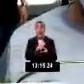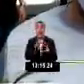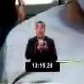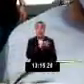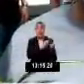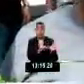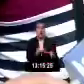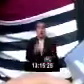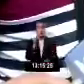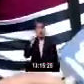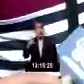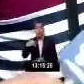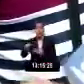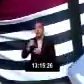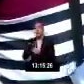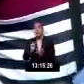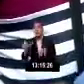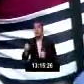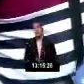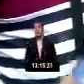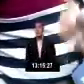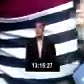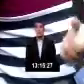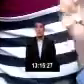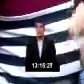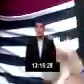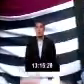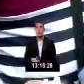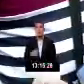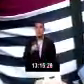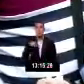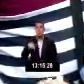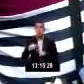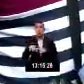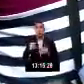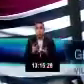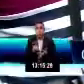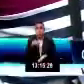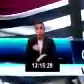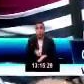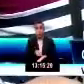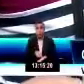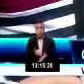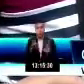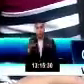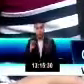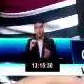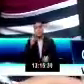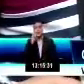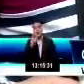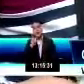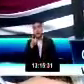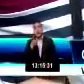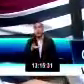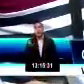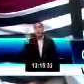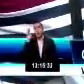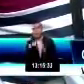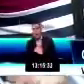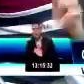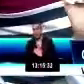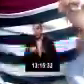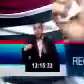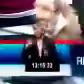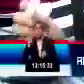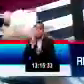lo que les corresponde. Pero ¿sabe qué? Yo cada vez que vengo aquí, que no hay que venga mañana, váyase al banco,